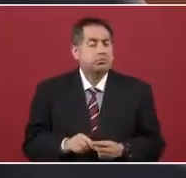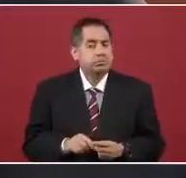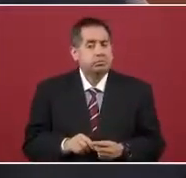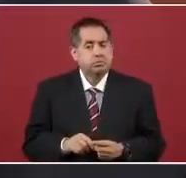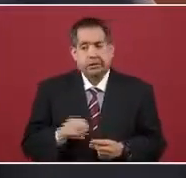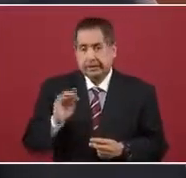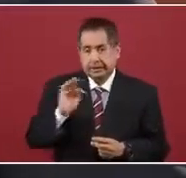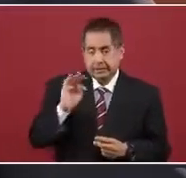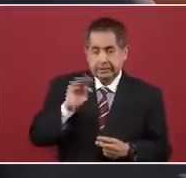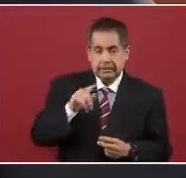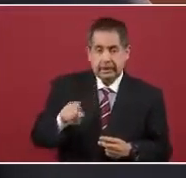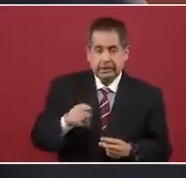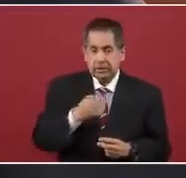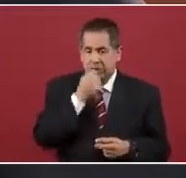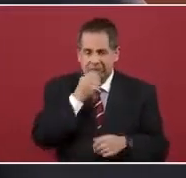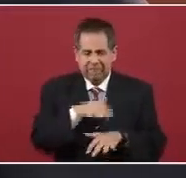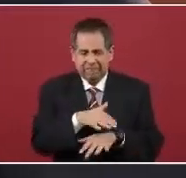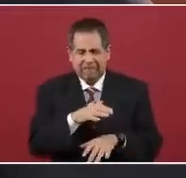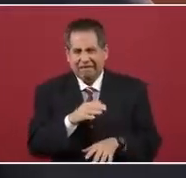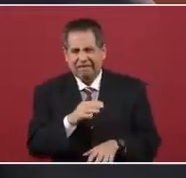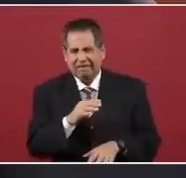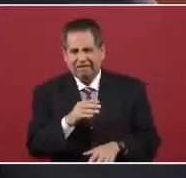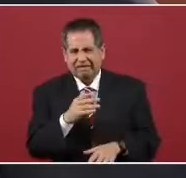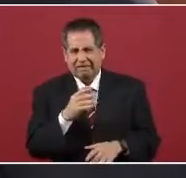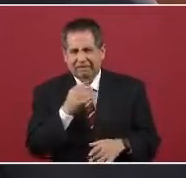no son productos chatarra.